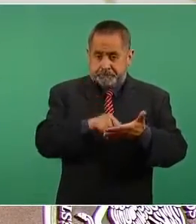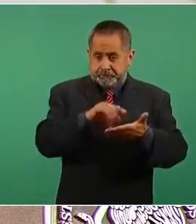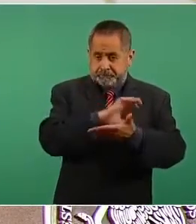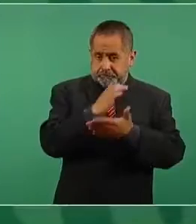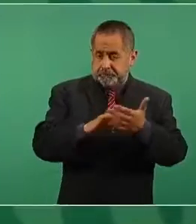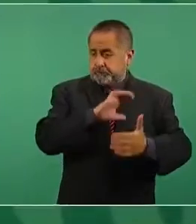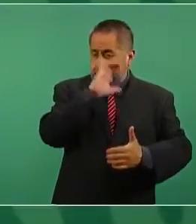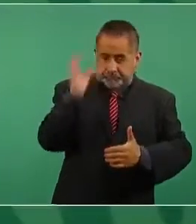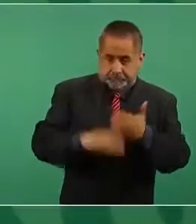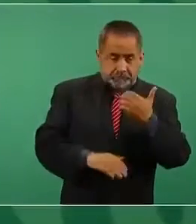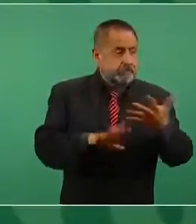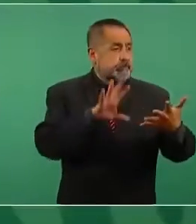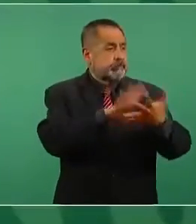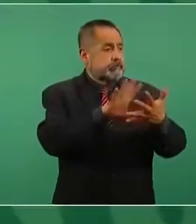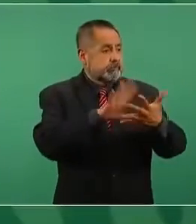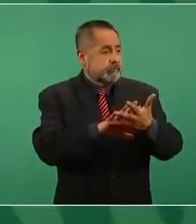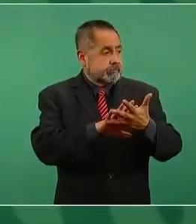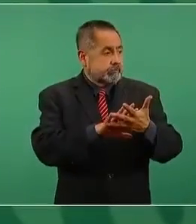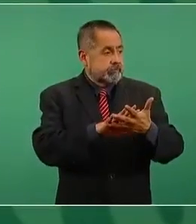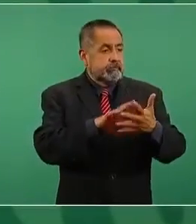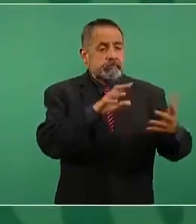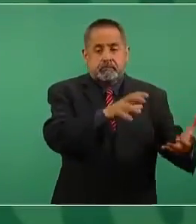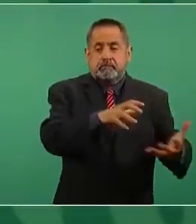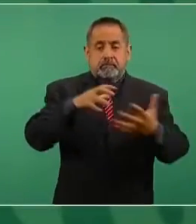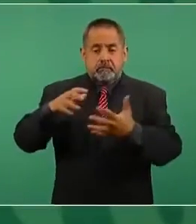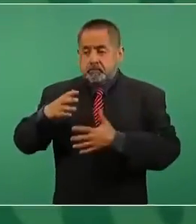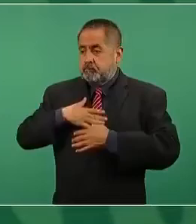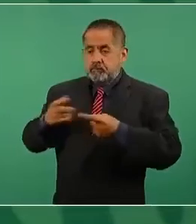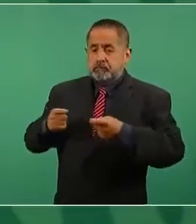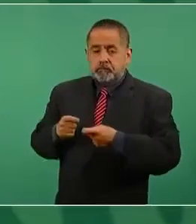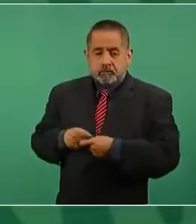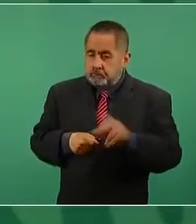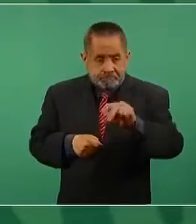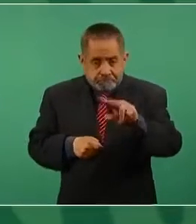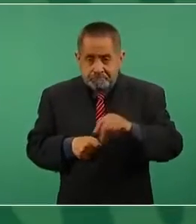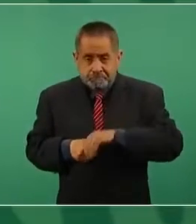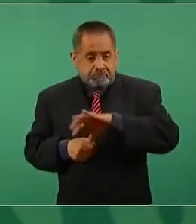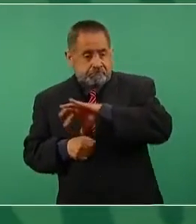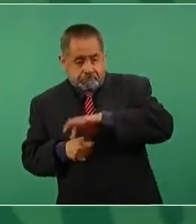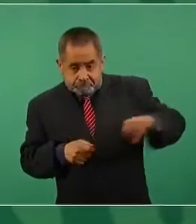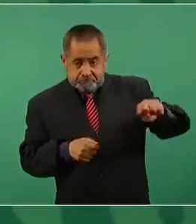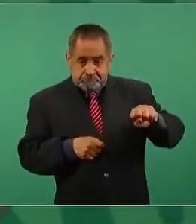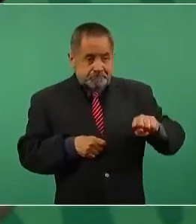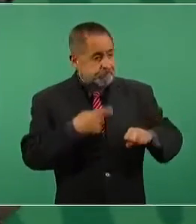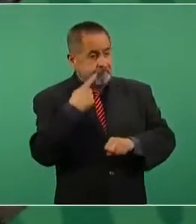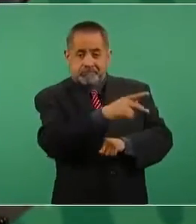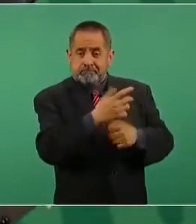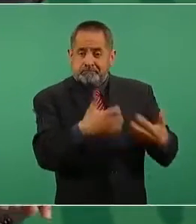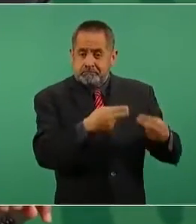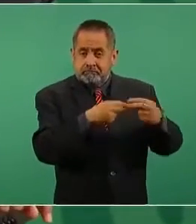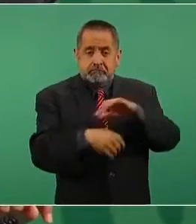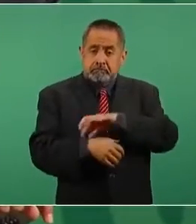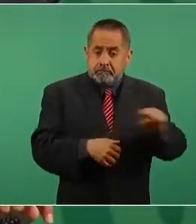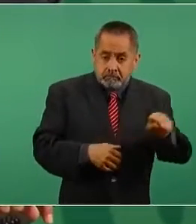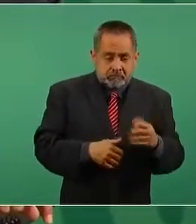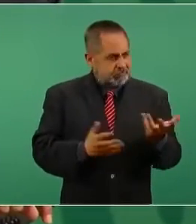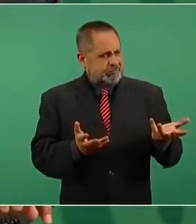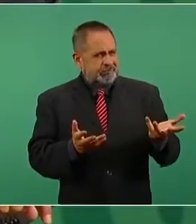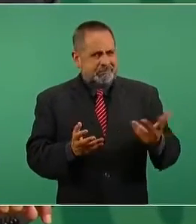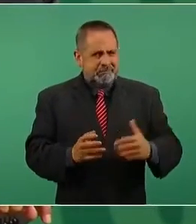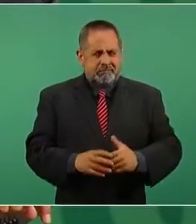el reclusorio no pasa al gobierno, se queda con la empresa.